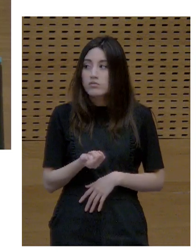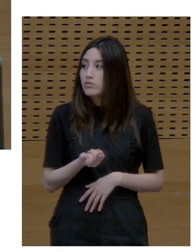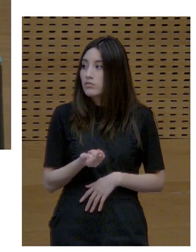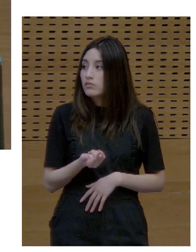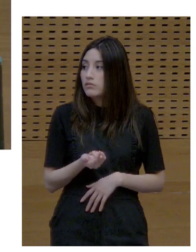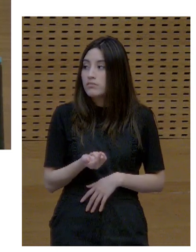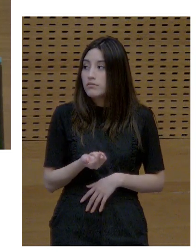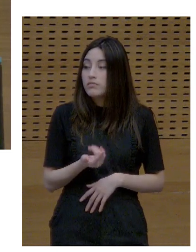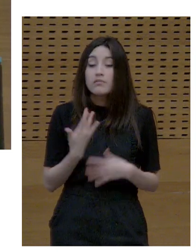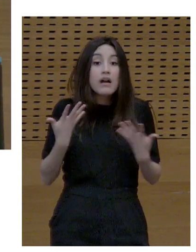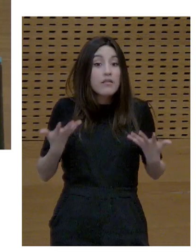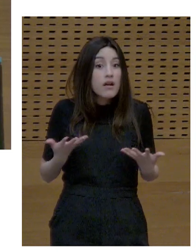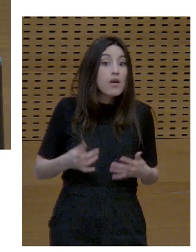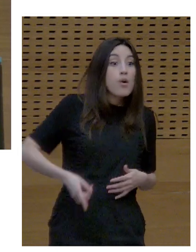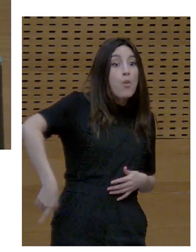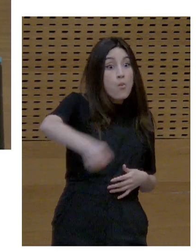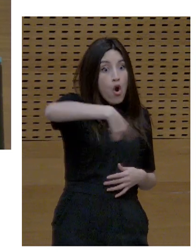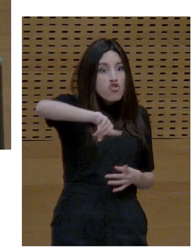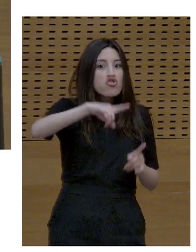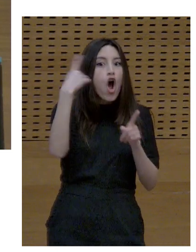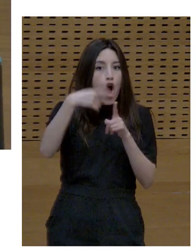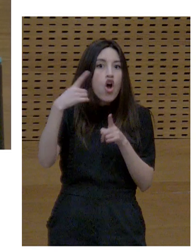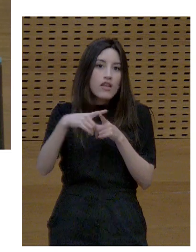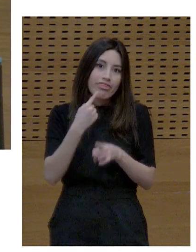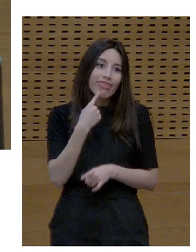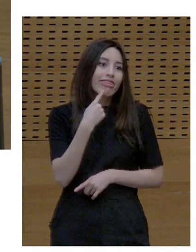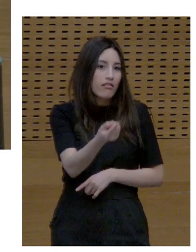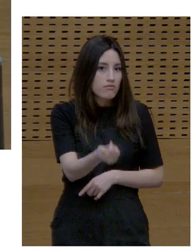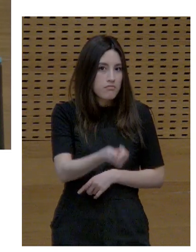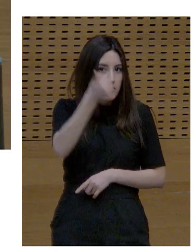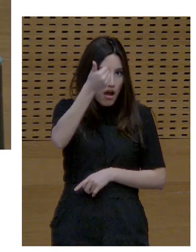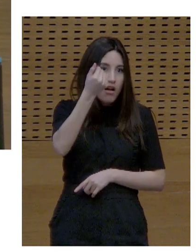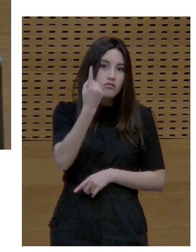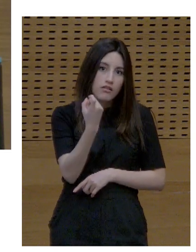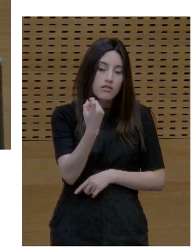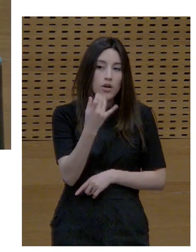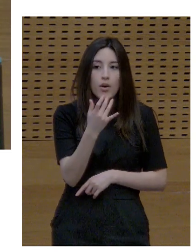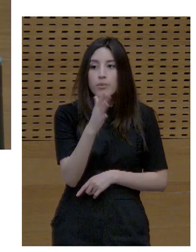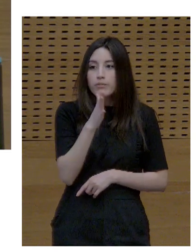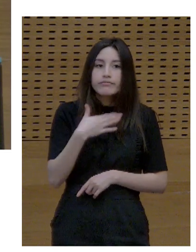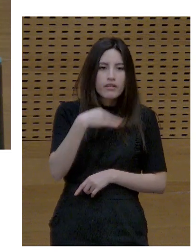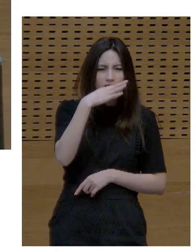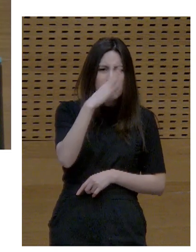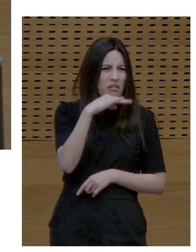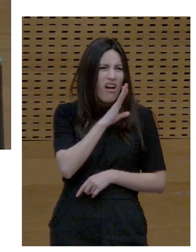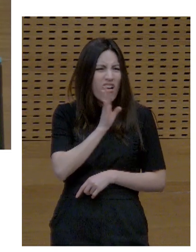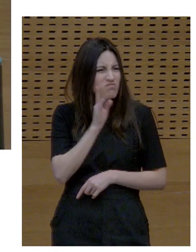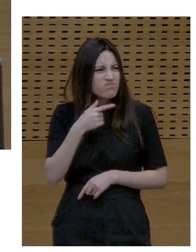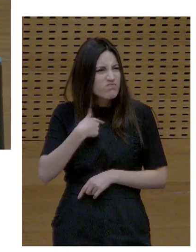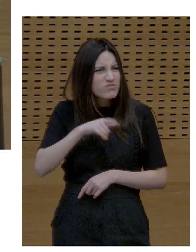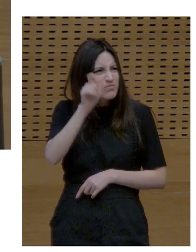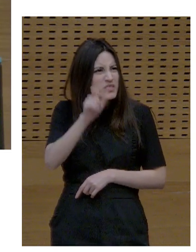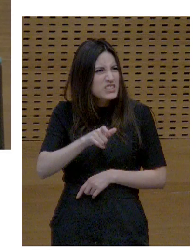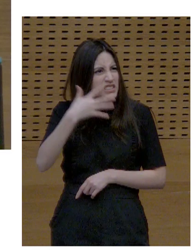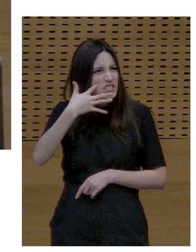estas cosas las tenéis que decir más, porque mi madre o mi padre, ahora no recuerdo, me dijo, mi madre